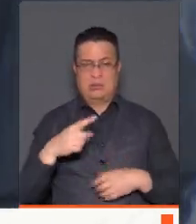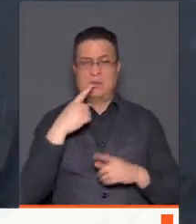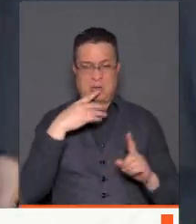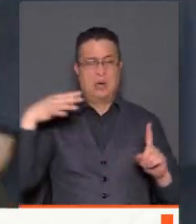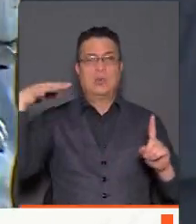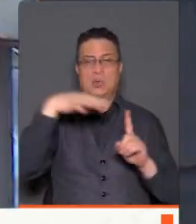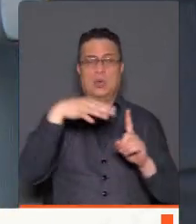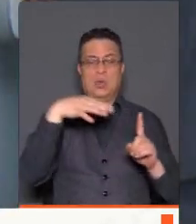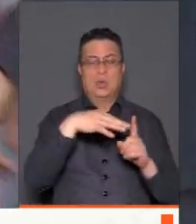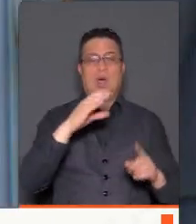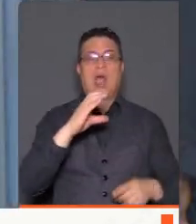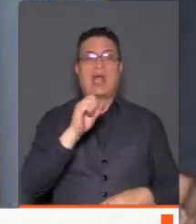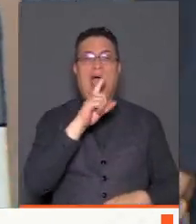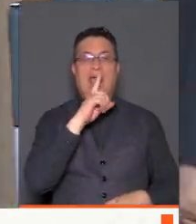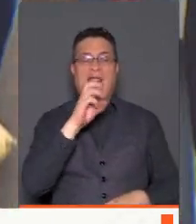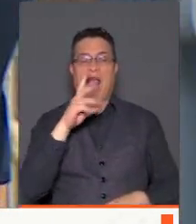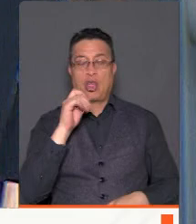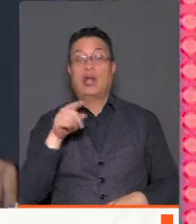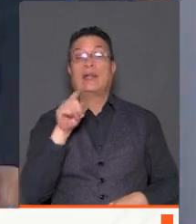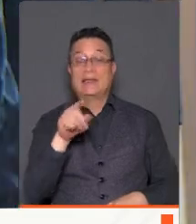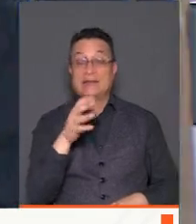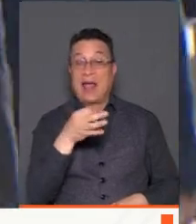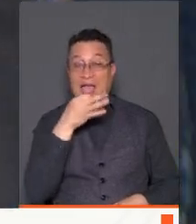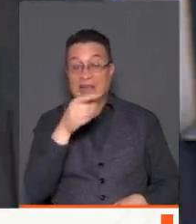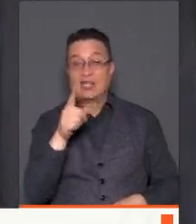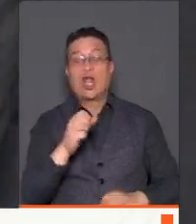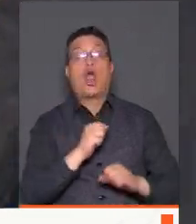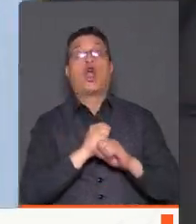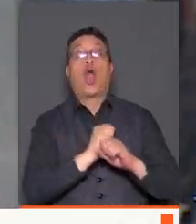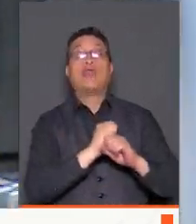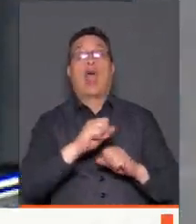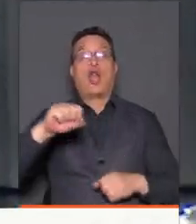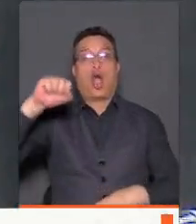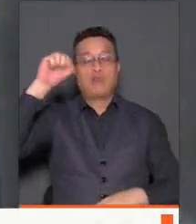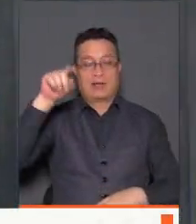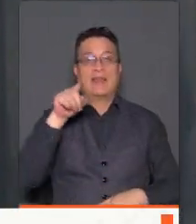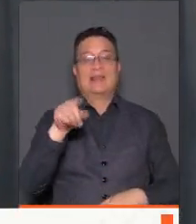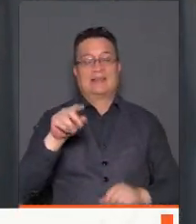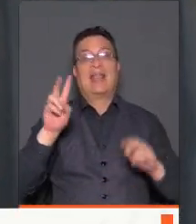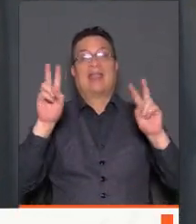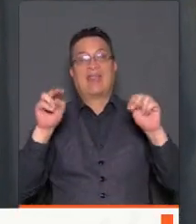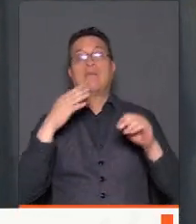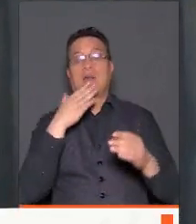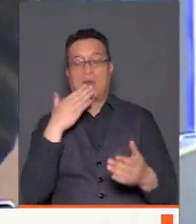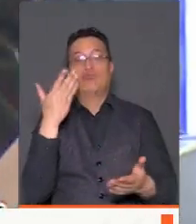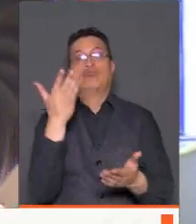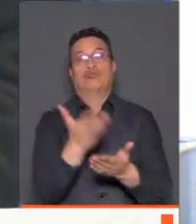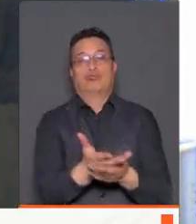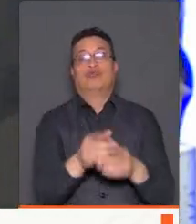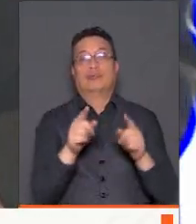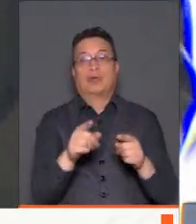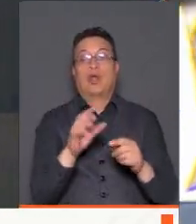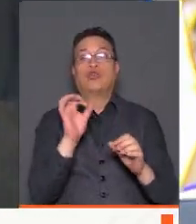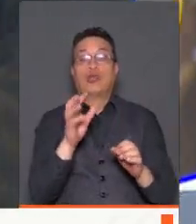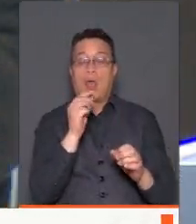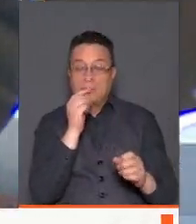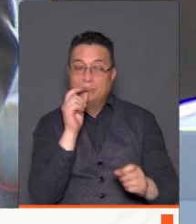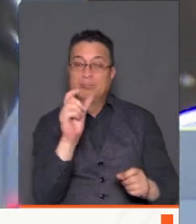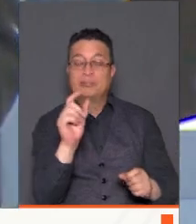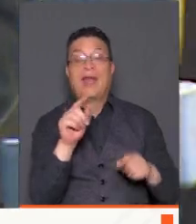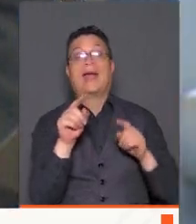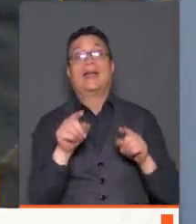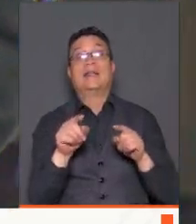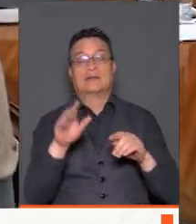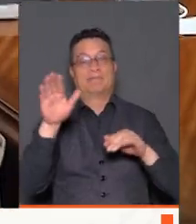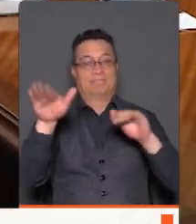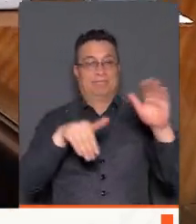surgieron a Nicolás Cataldo, deslizó que se trataba de anticomunismo y eso fue uno de los temas que se puso sobre la mesa, aunque sea a la pasada en esta